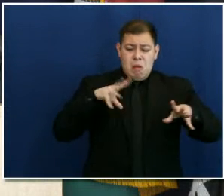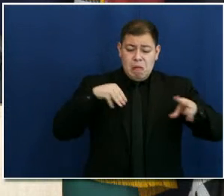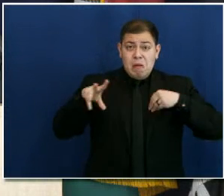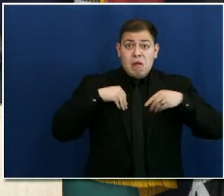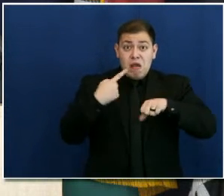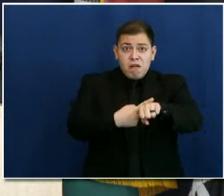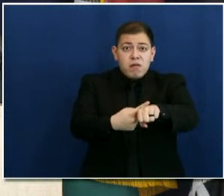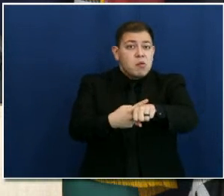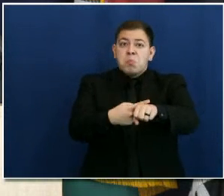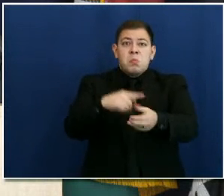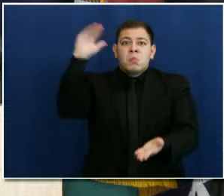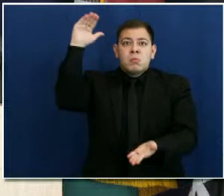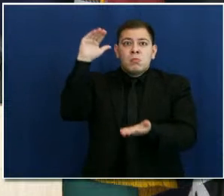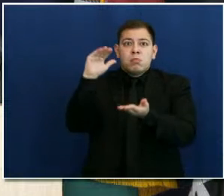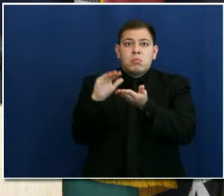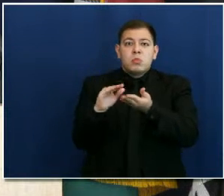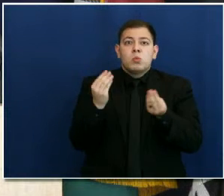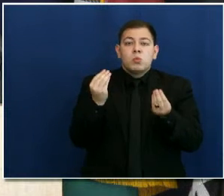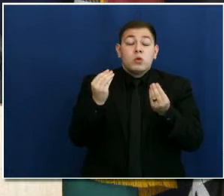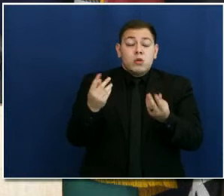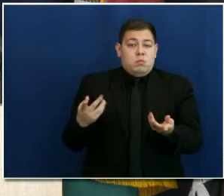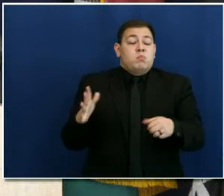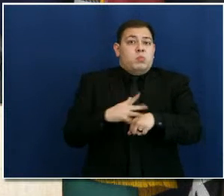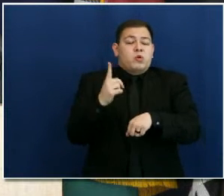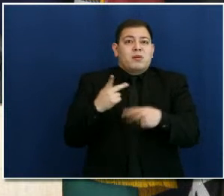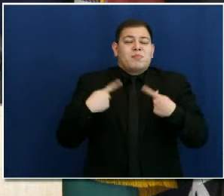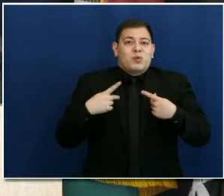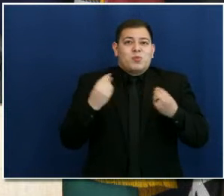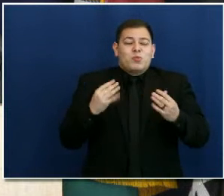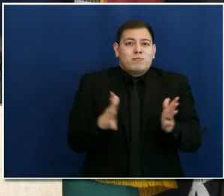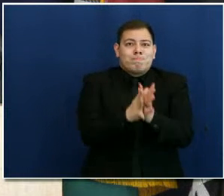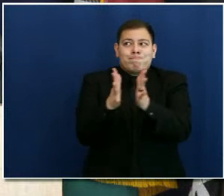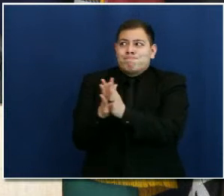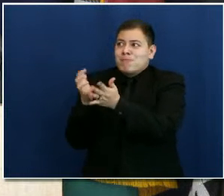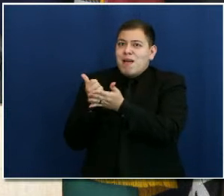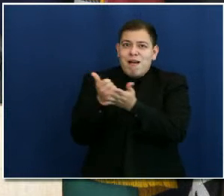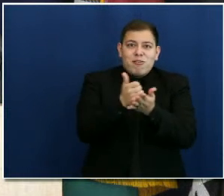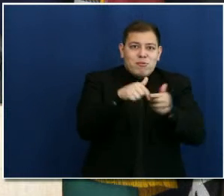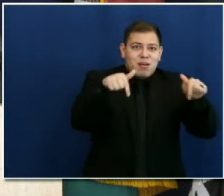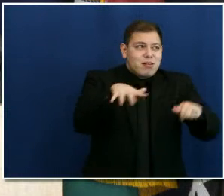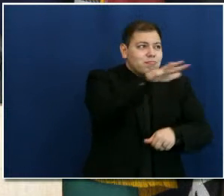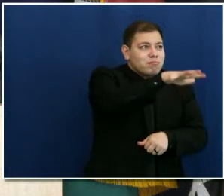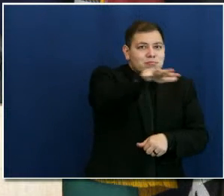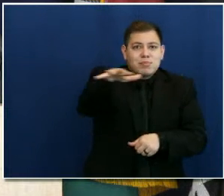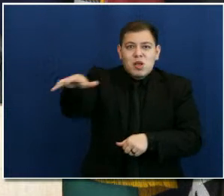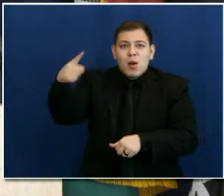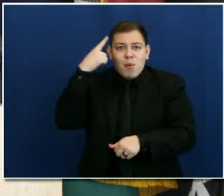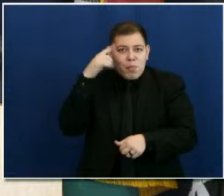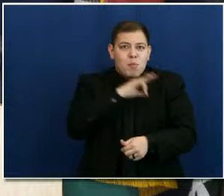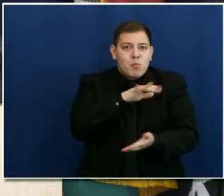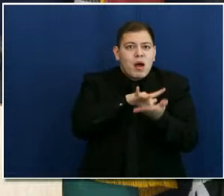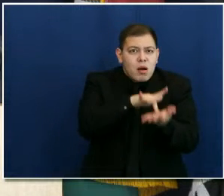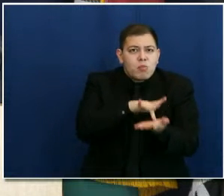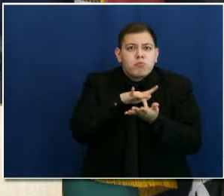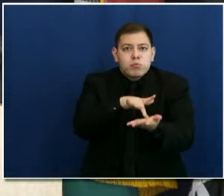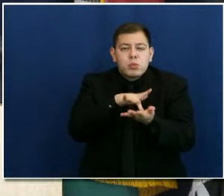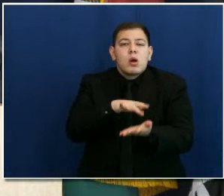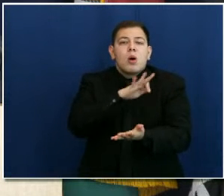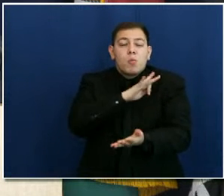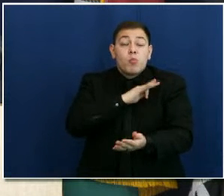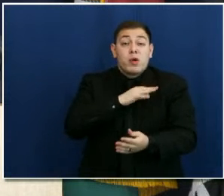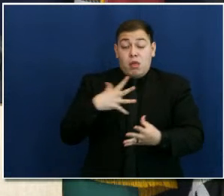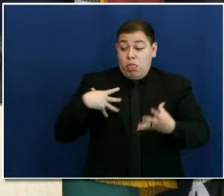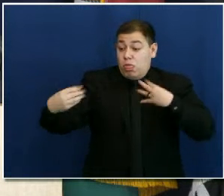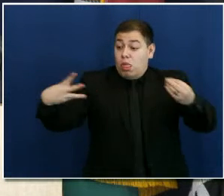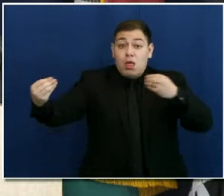estableció el Estado. Esto es prueba del excelente trabajo que nuestras comunidades, nuestro equipo y ustedes han hecho para reducir la tasa de